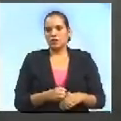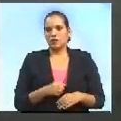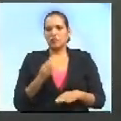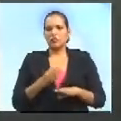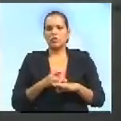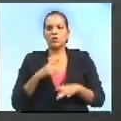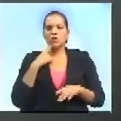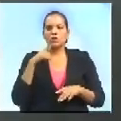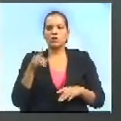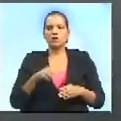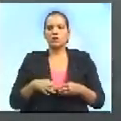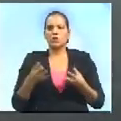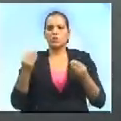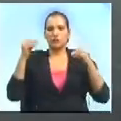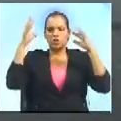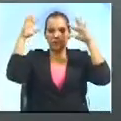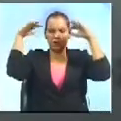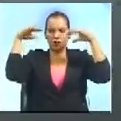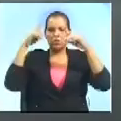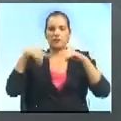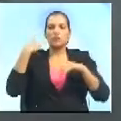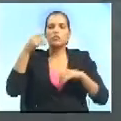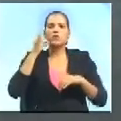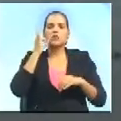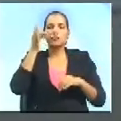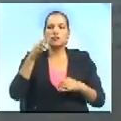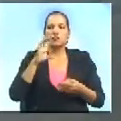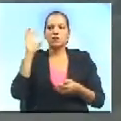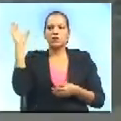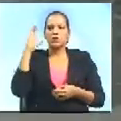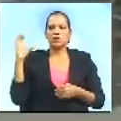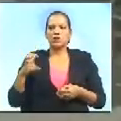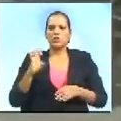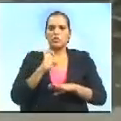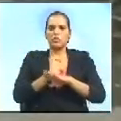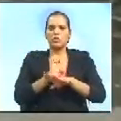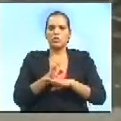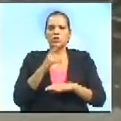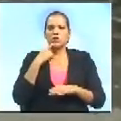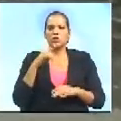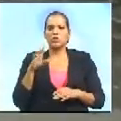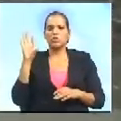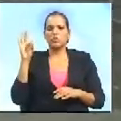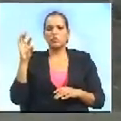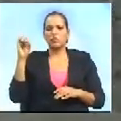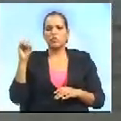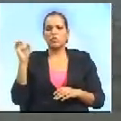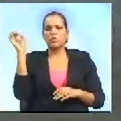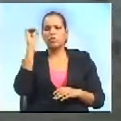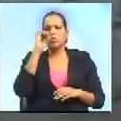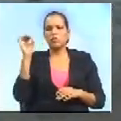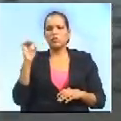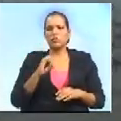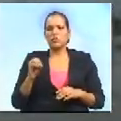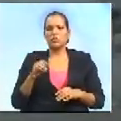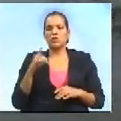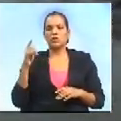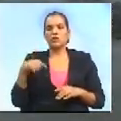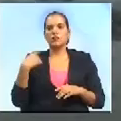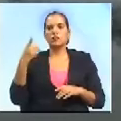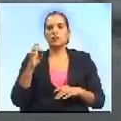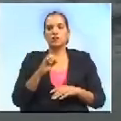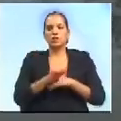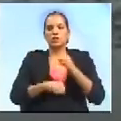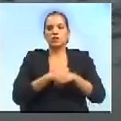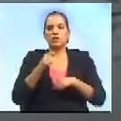Ante la posible presencia del fenómeno del Niño en las costas ecuatorianas, de un 90% a 80% a final de este año